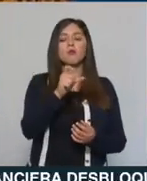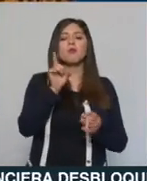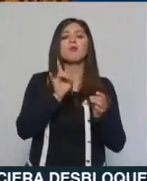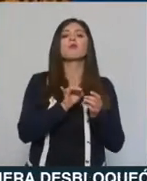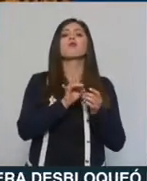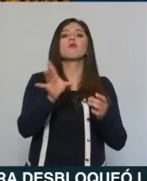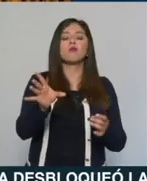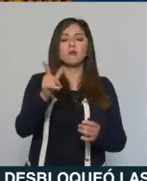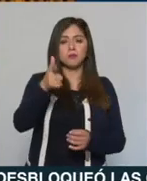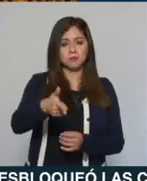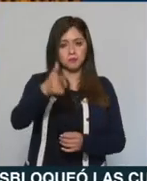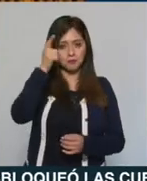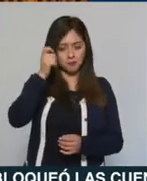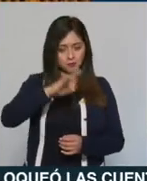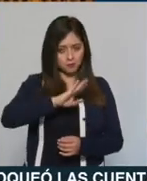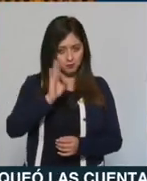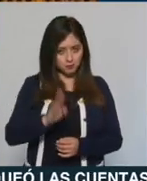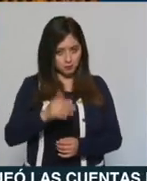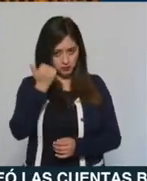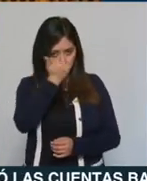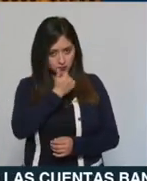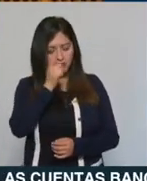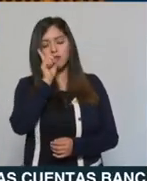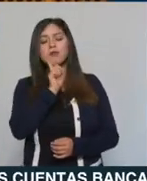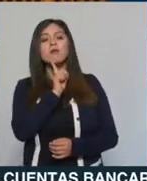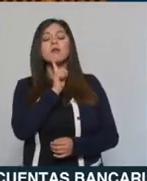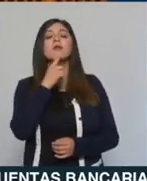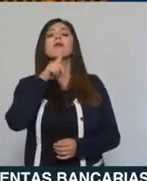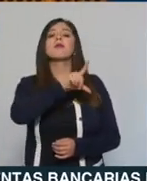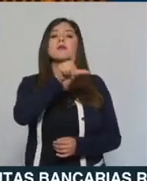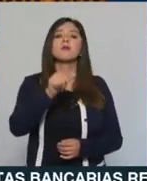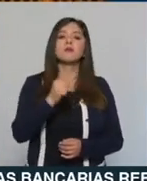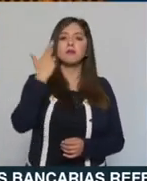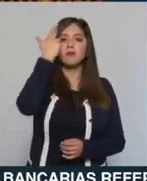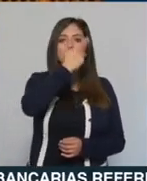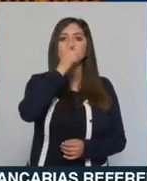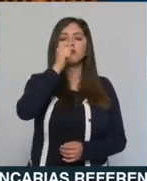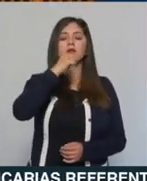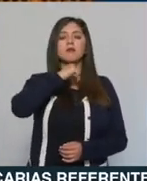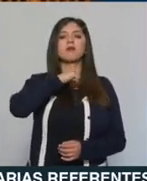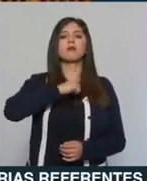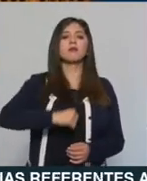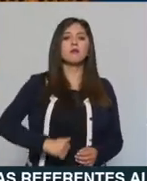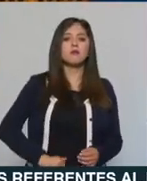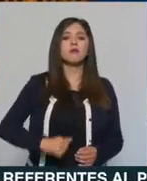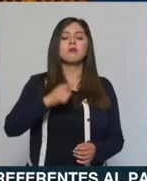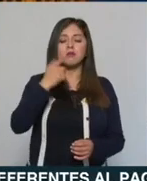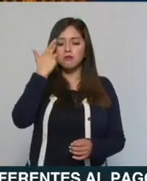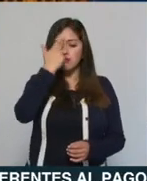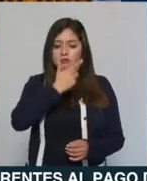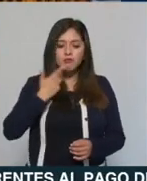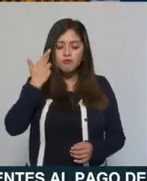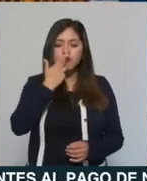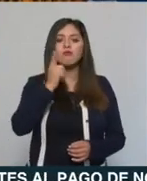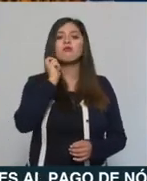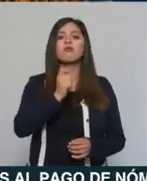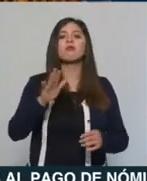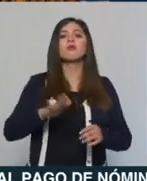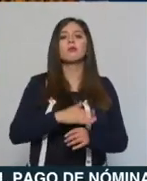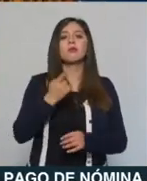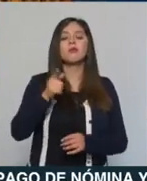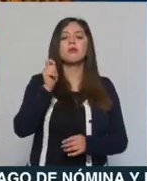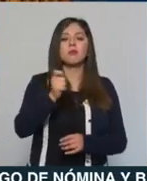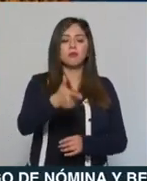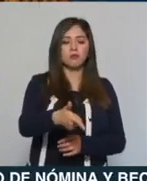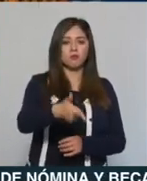hechos, y también se esperaba el resultado de la autopsia para determinar cuál había sido el